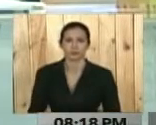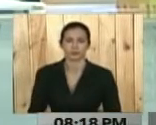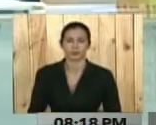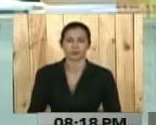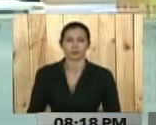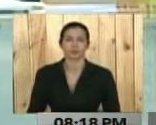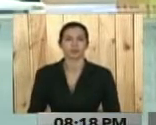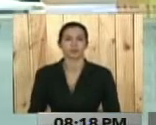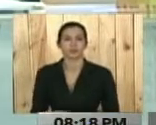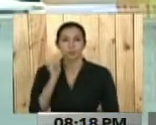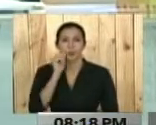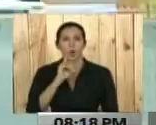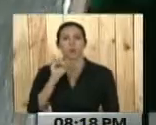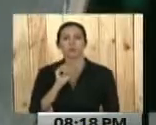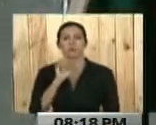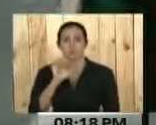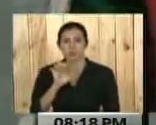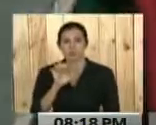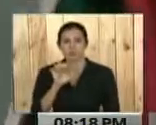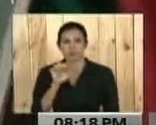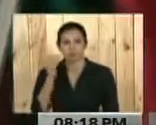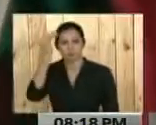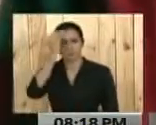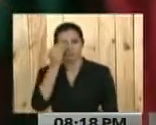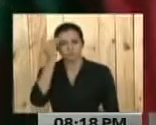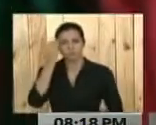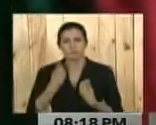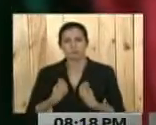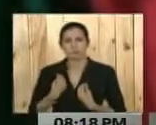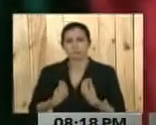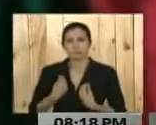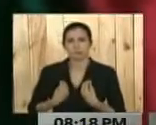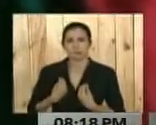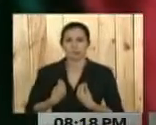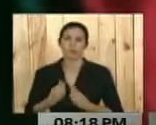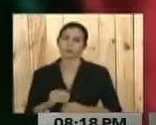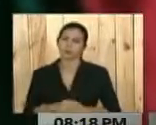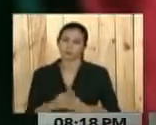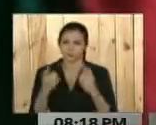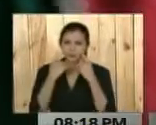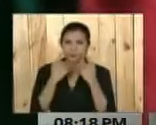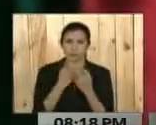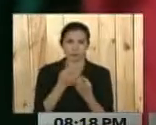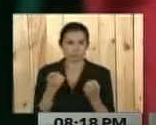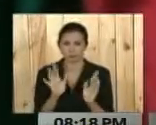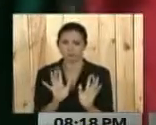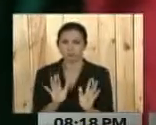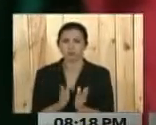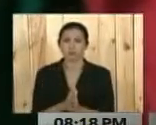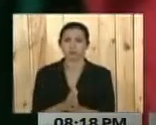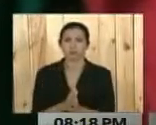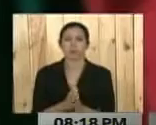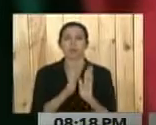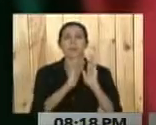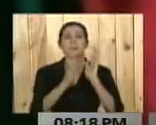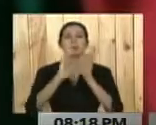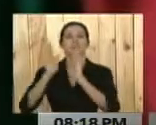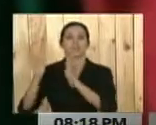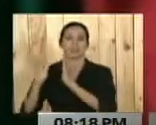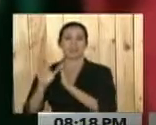De José Antonio Ramos Sucre, Meditación Inquieta. Fíjense ustedes, de la Biblioteca de